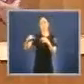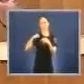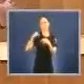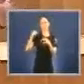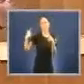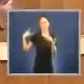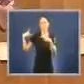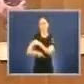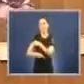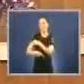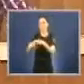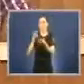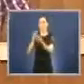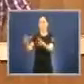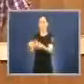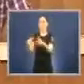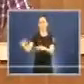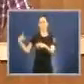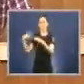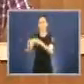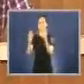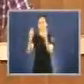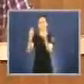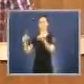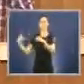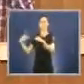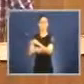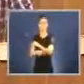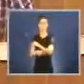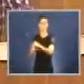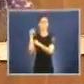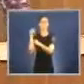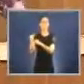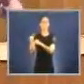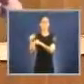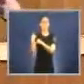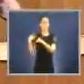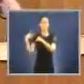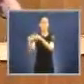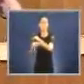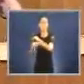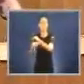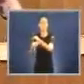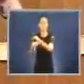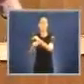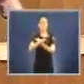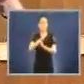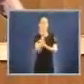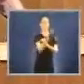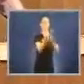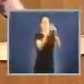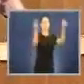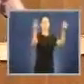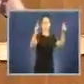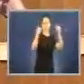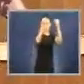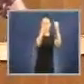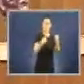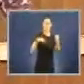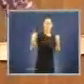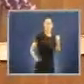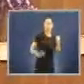en servicios sociais, recúrtanse en ensino, e eses recortes non perxudican aos grandes patrimonios nin ás grandes